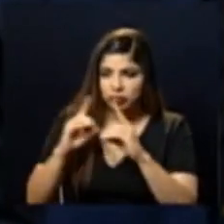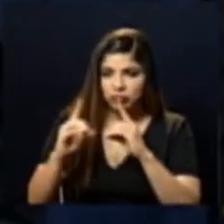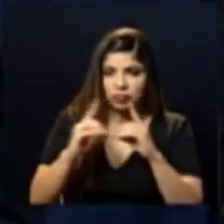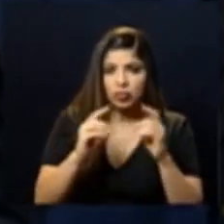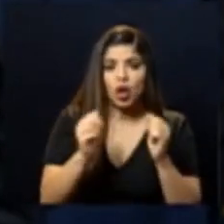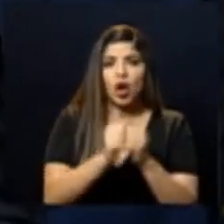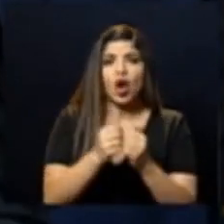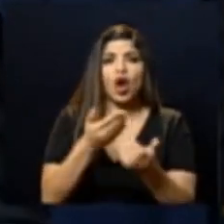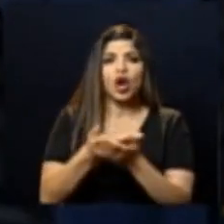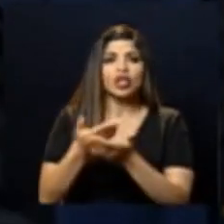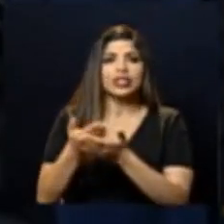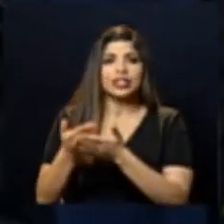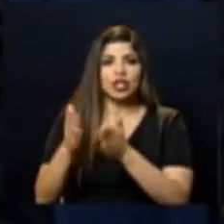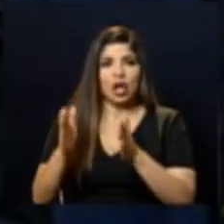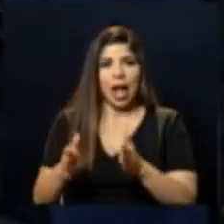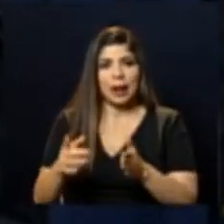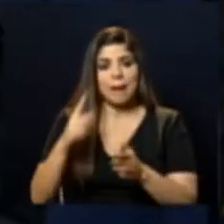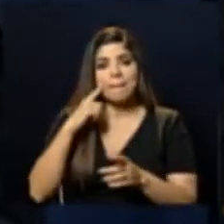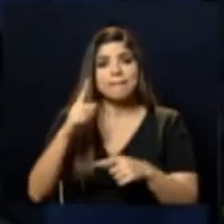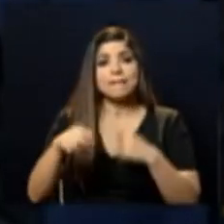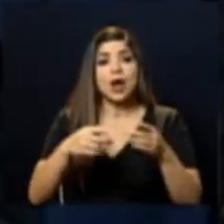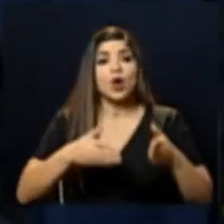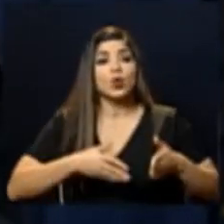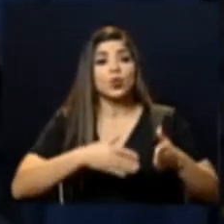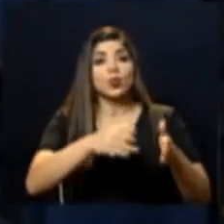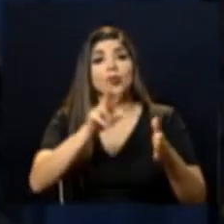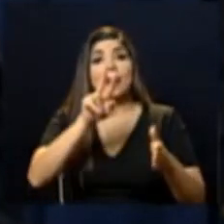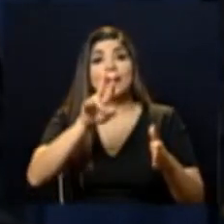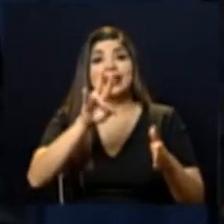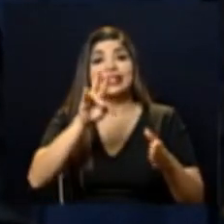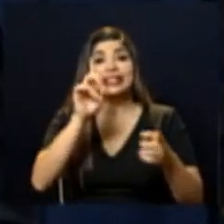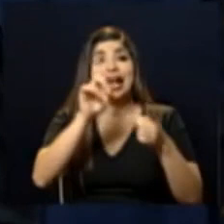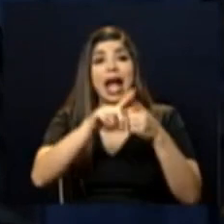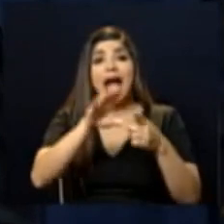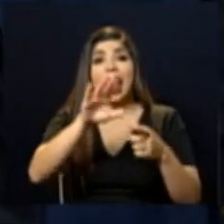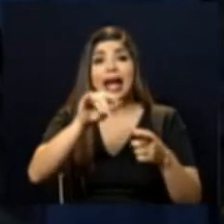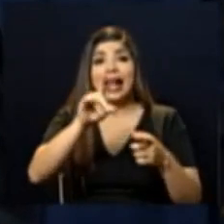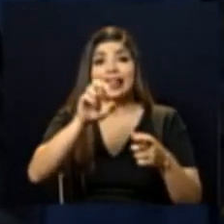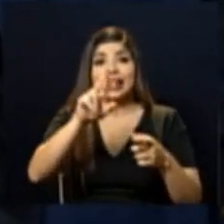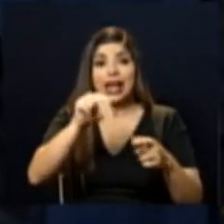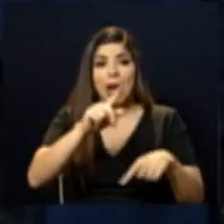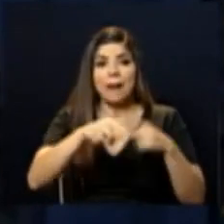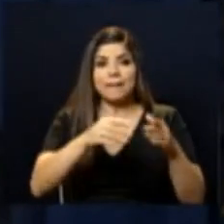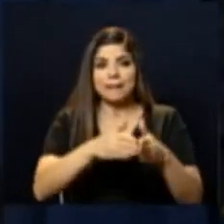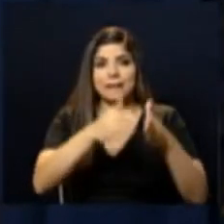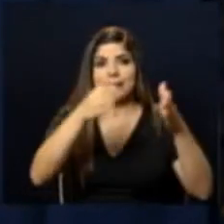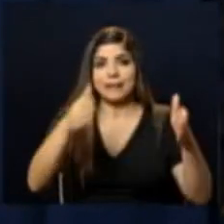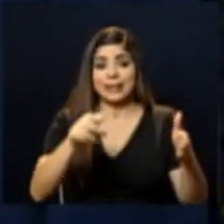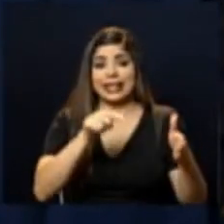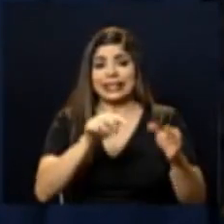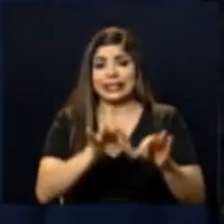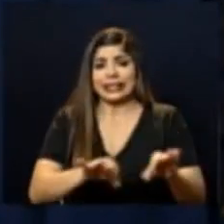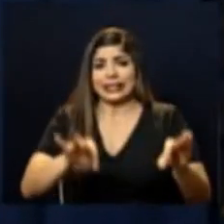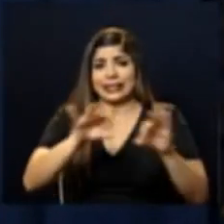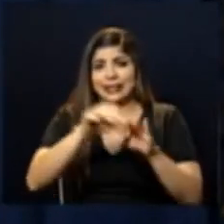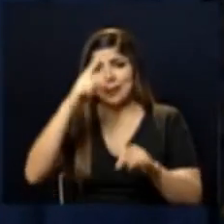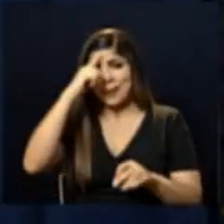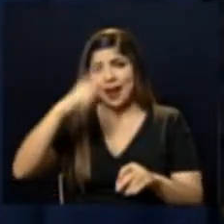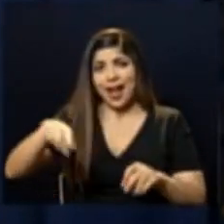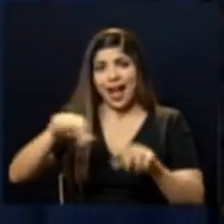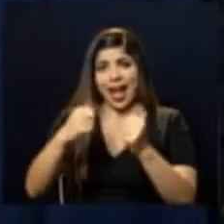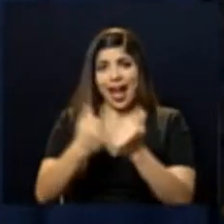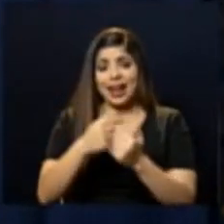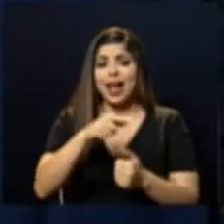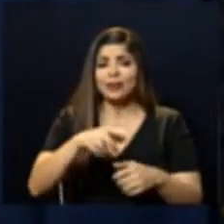el concesionario para la ampliación de la Ruta 27 a Caldera, la cual es crucial para esta región. Esto